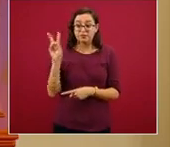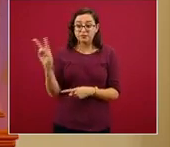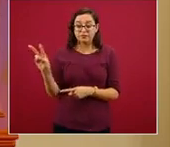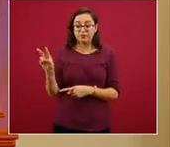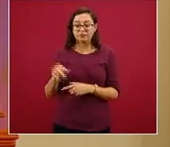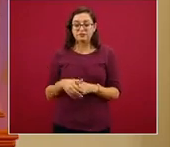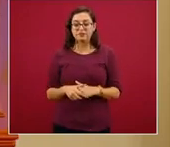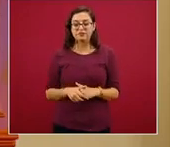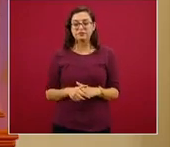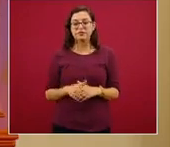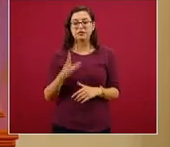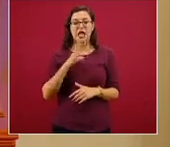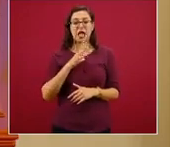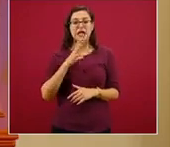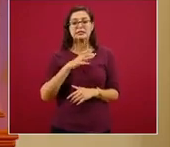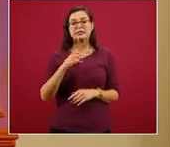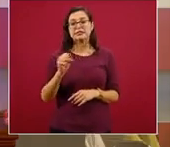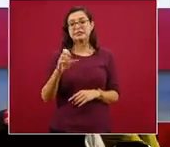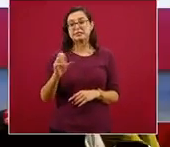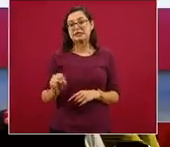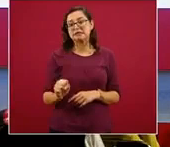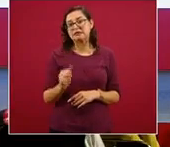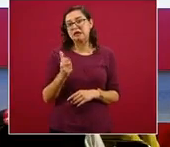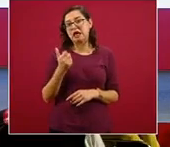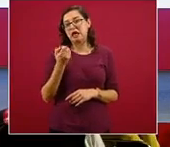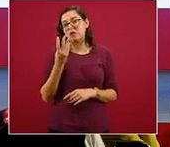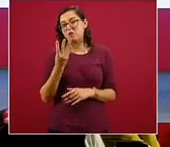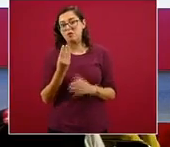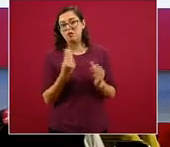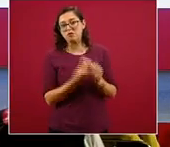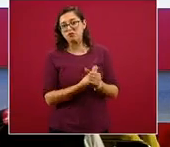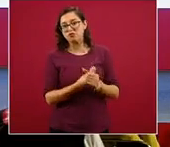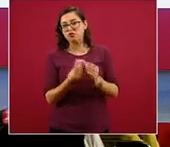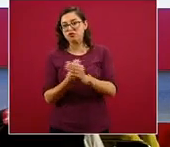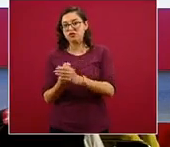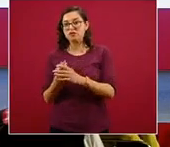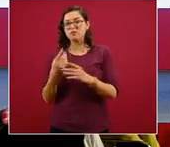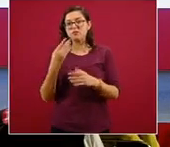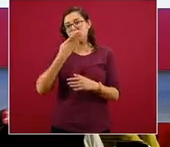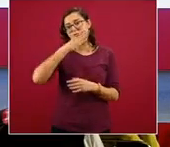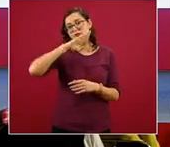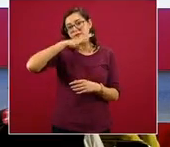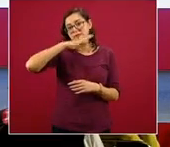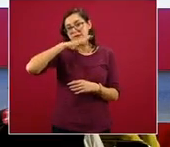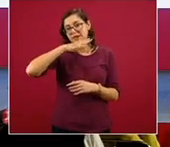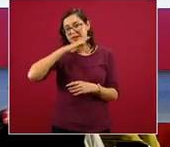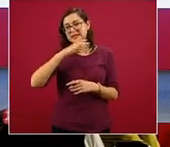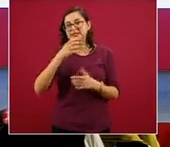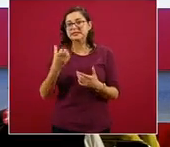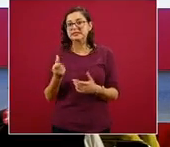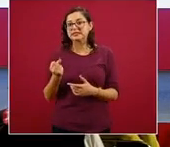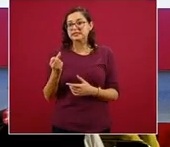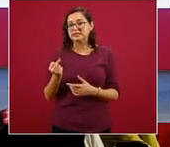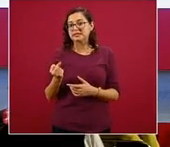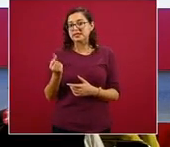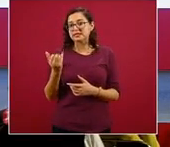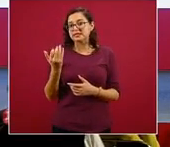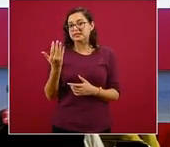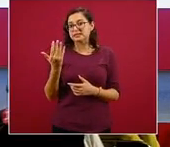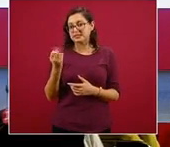maíces, 64 razas de maíces, más 59 de las cuales son razas